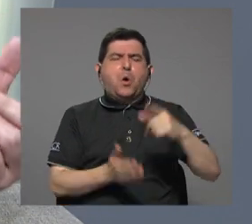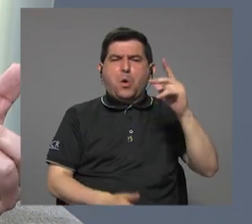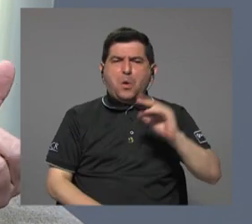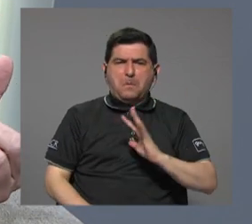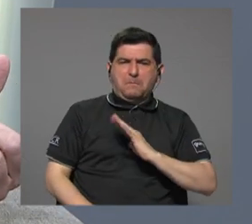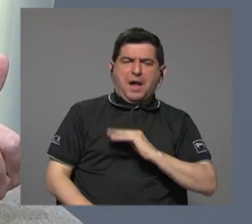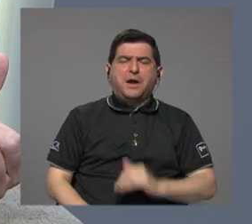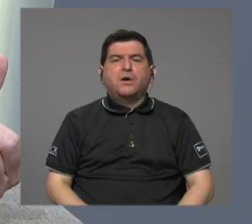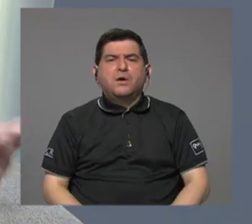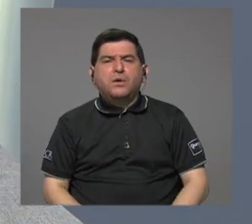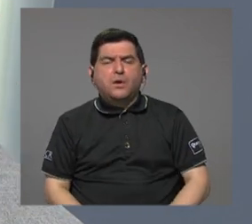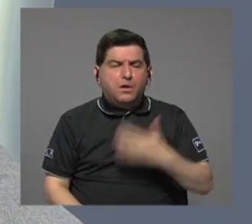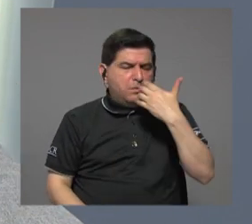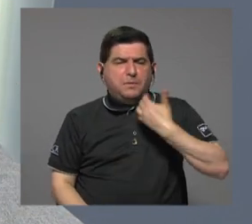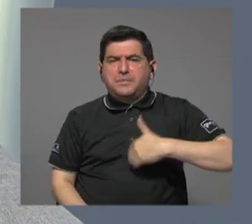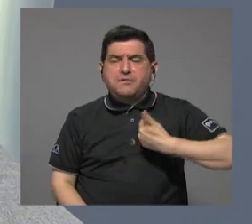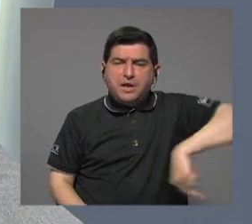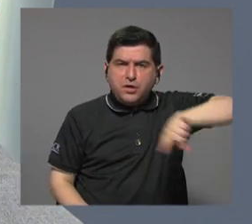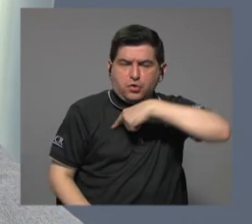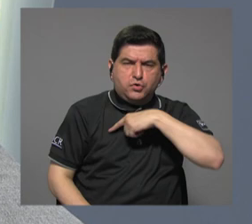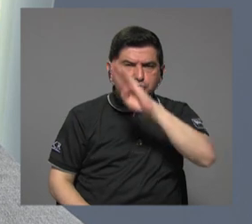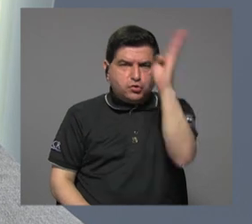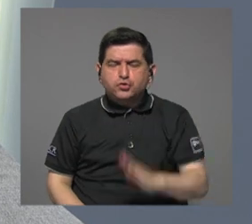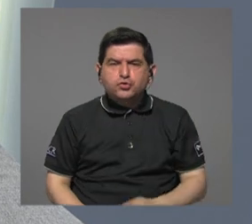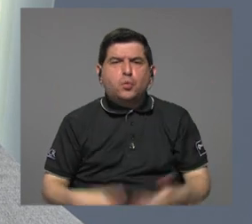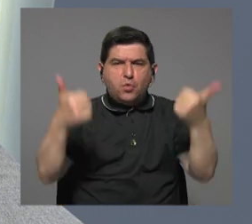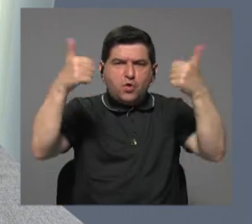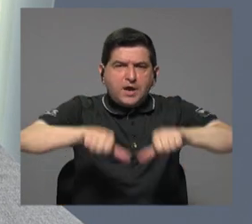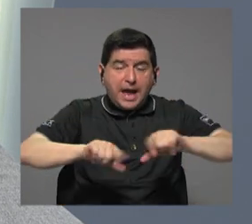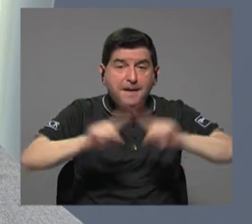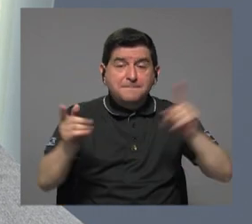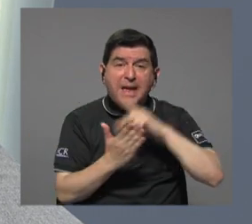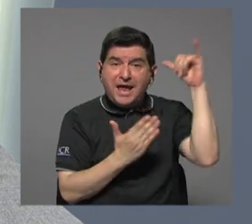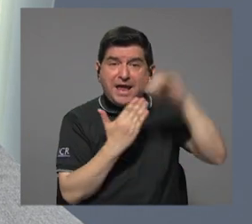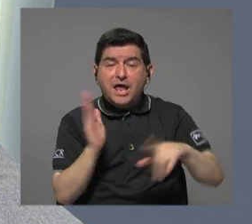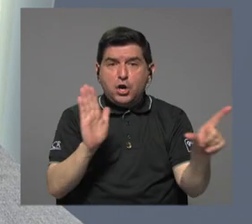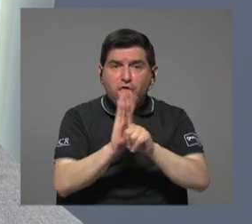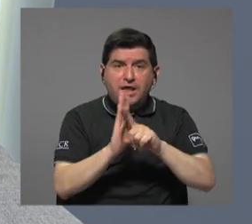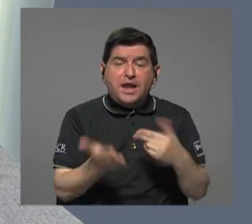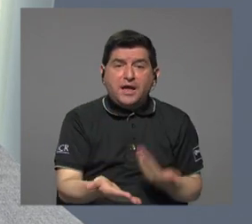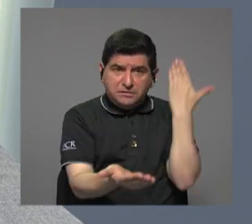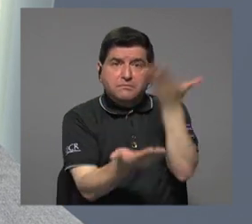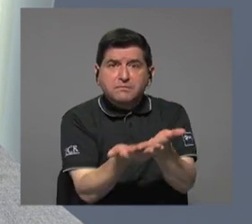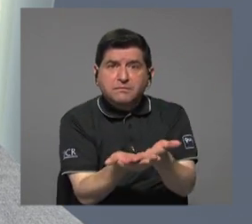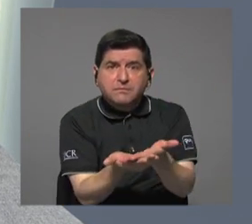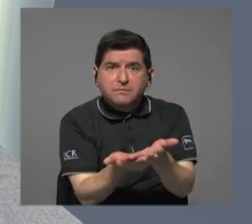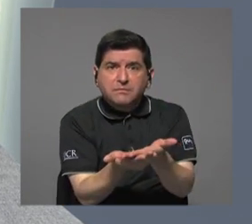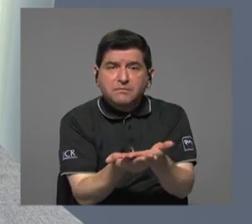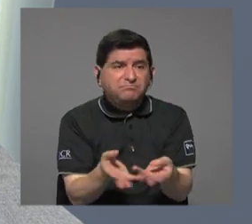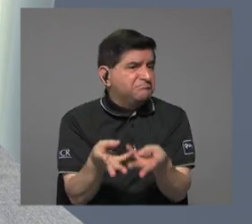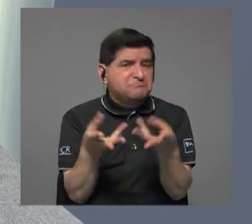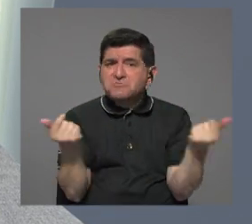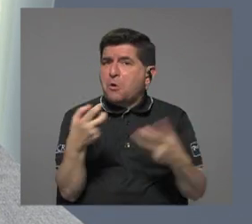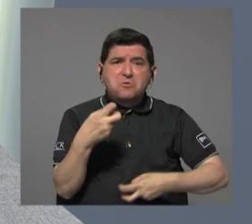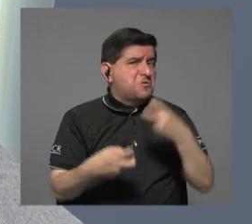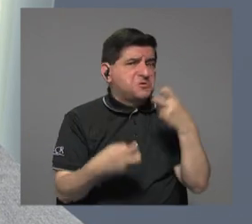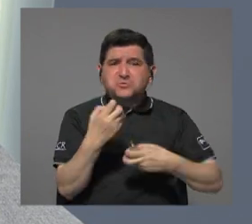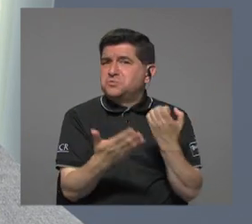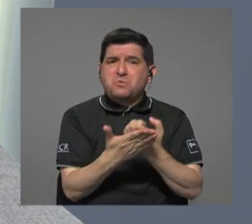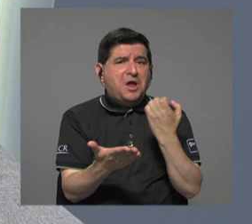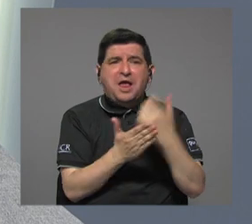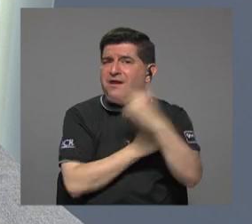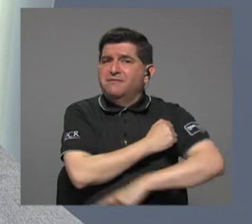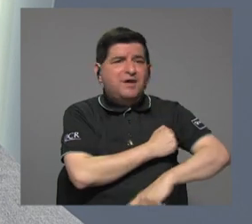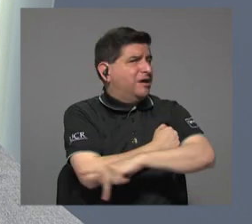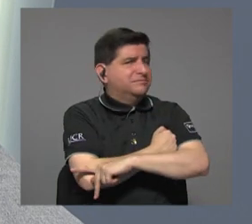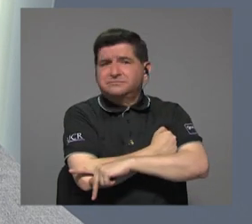los privilegios que nosotros nunca hemos estado de acuerdo pero este proyecto de ley como está planteado ni resuelve el problema económico del